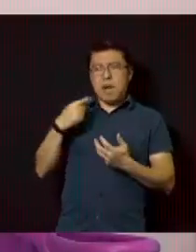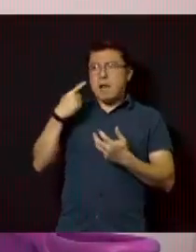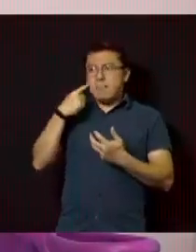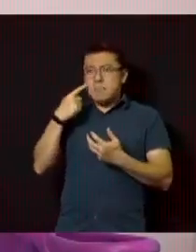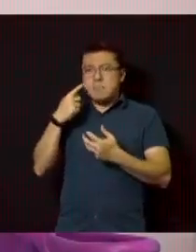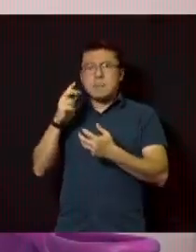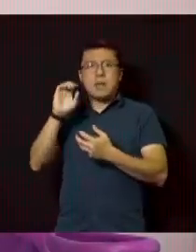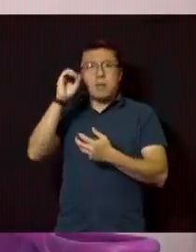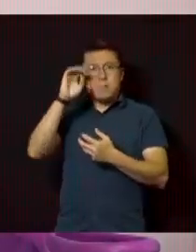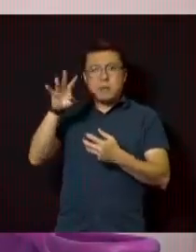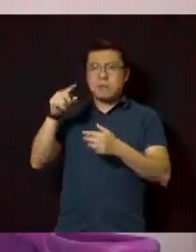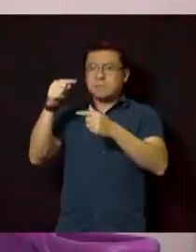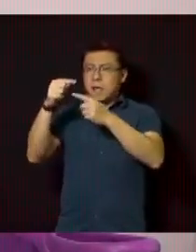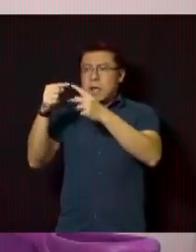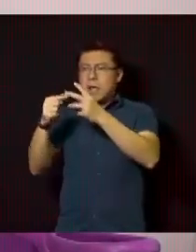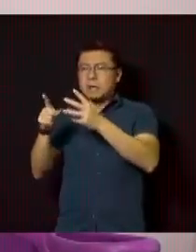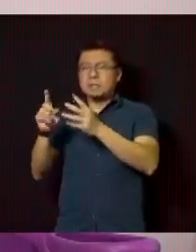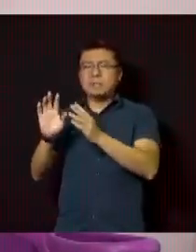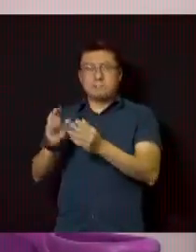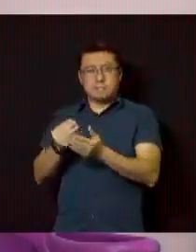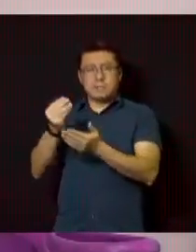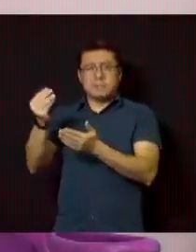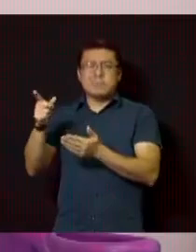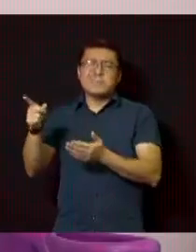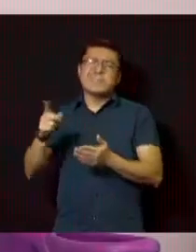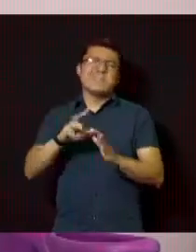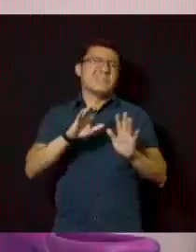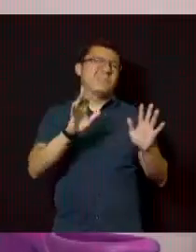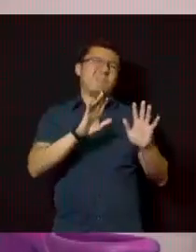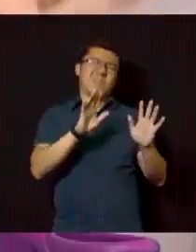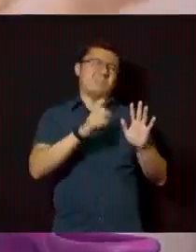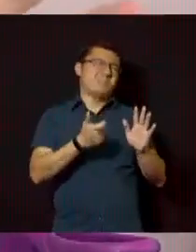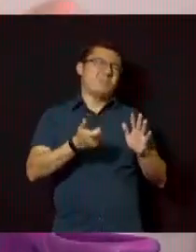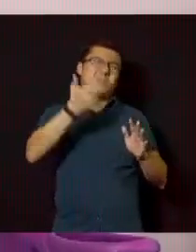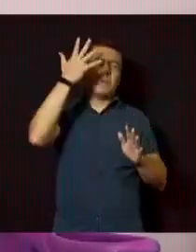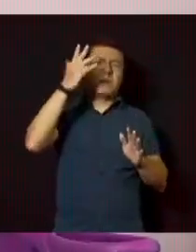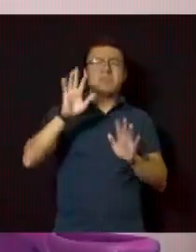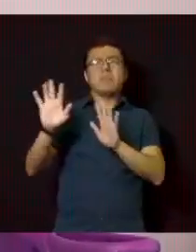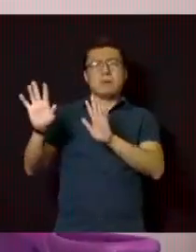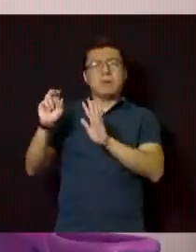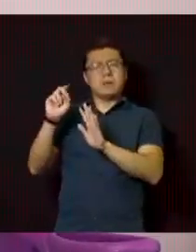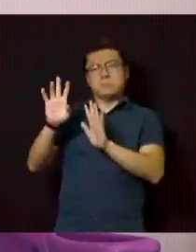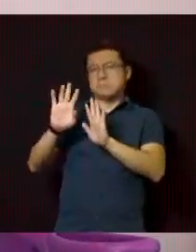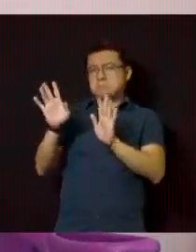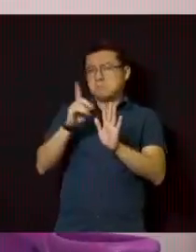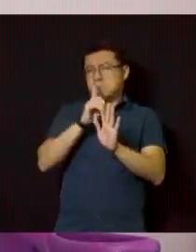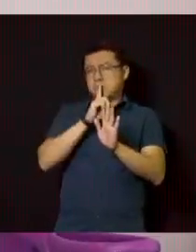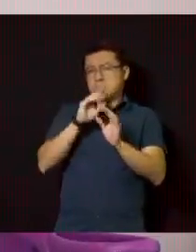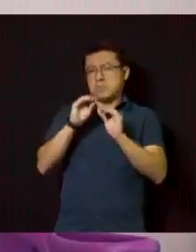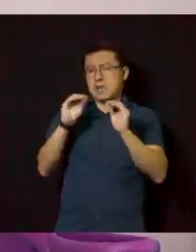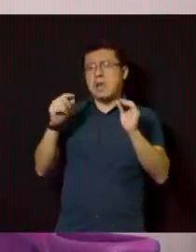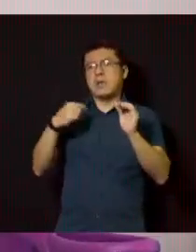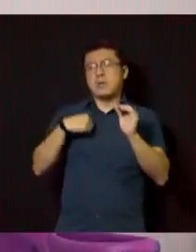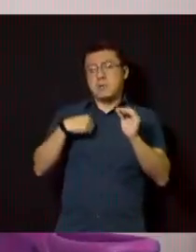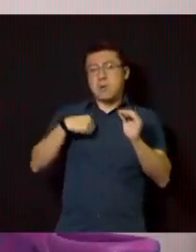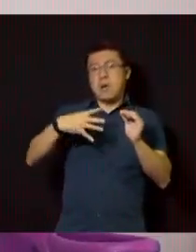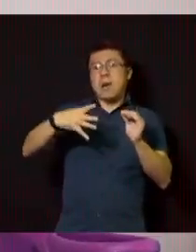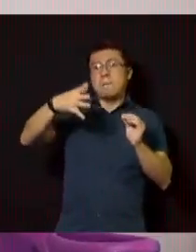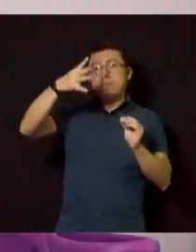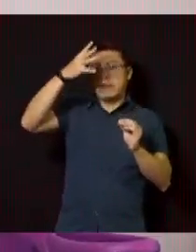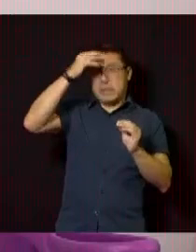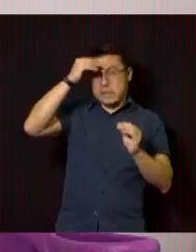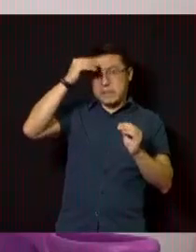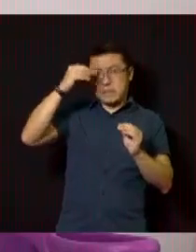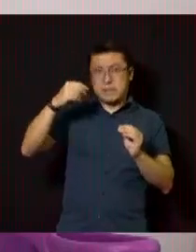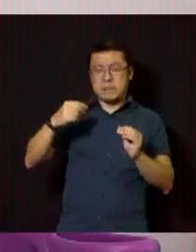cuánto cuesta, le doy el valor, me dice, no, eso está muy costoso. Yo dije, sin embargo, lo dejé así porque también he venido aprendiendo en este proceso